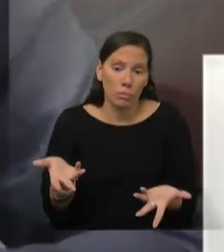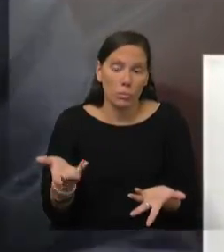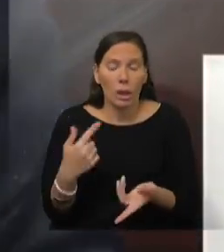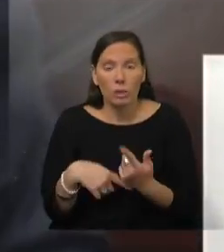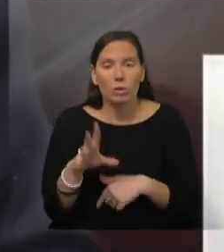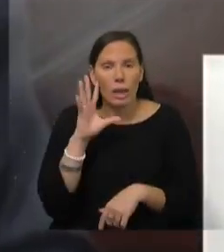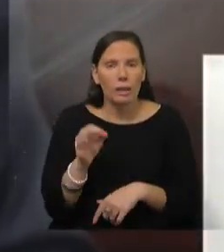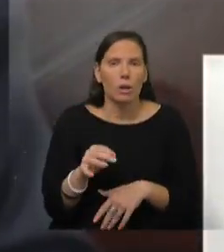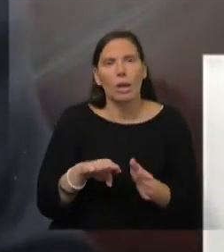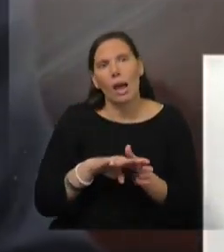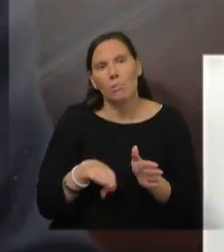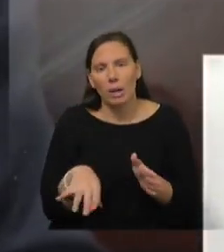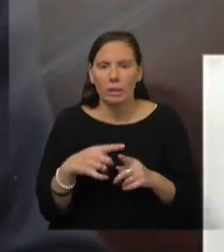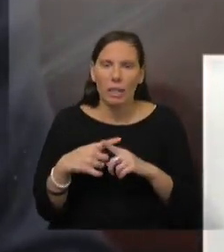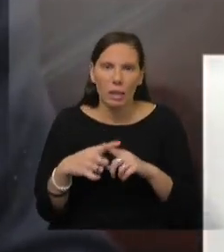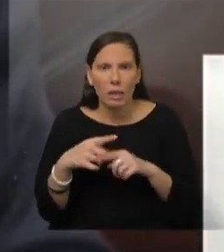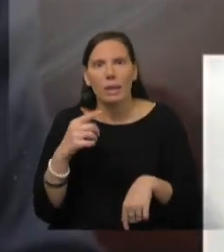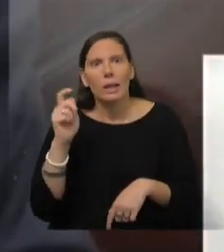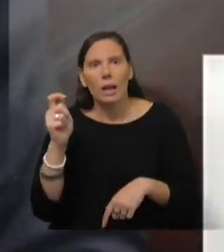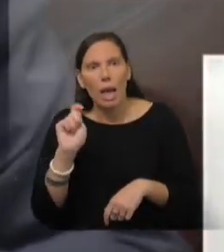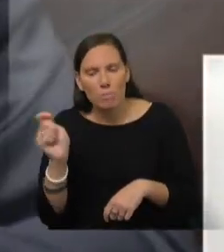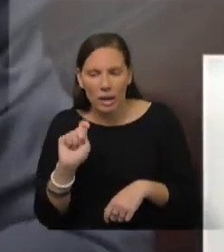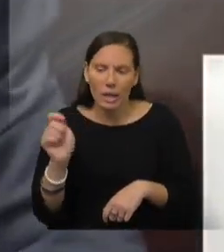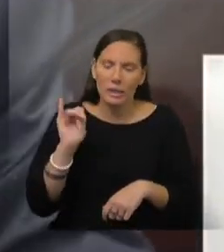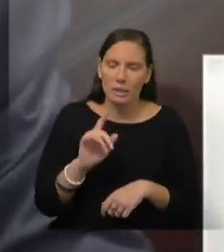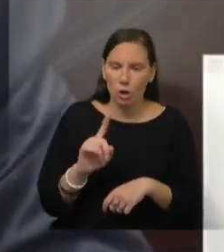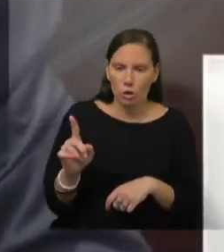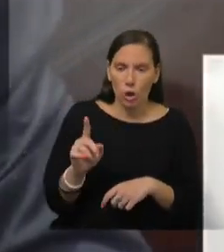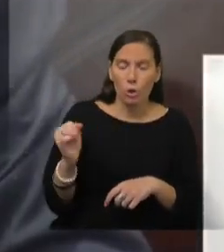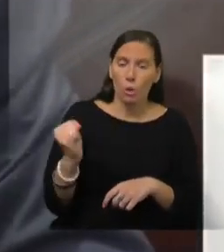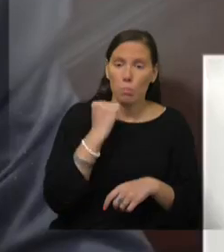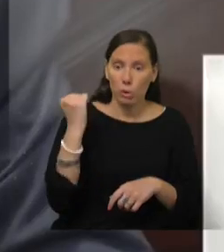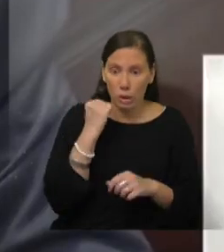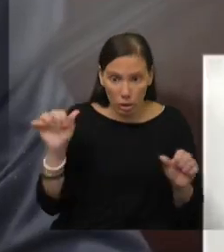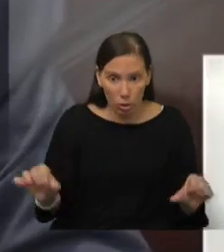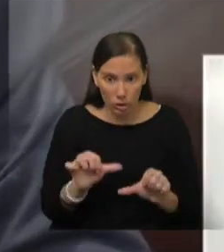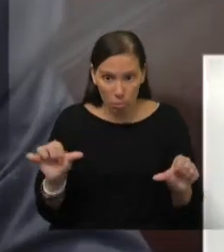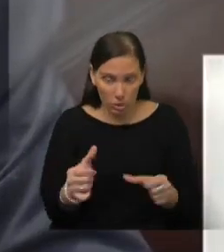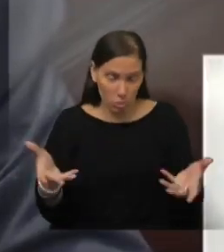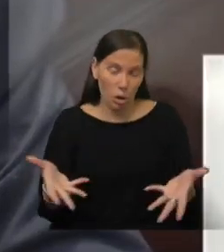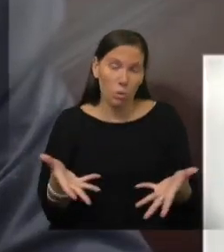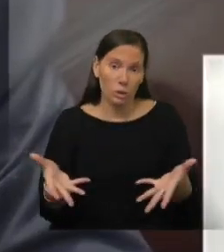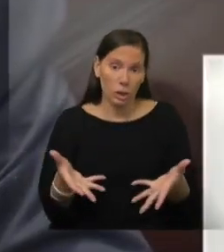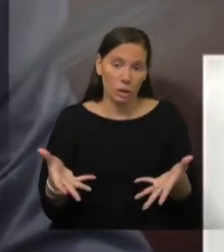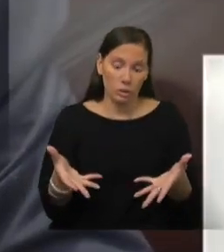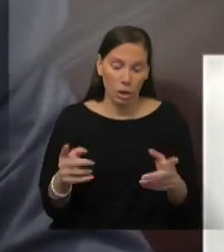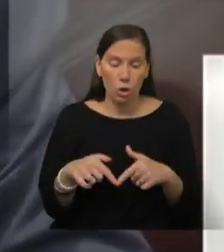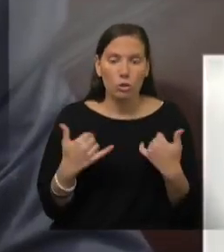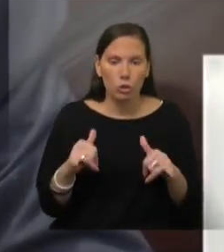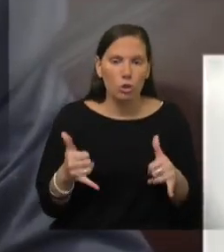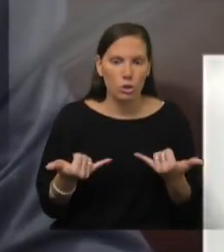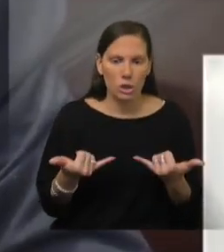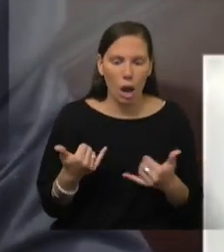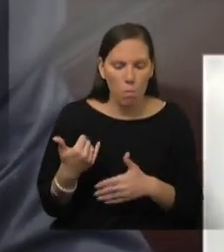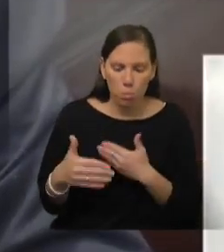tanto yo creo que más allá de de una creación de emergencia lo que importa es lo que estamos haciendo hoy nosotros ya estamos en